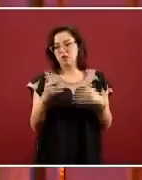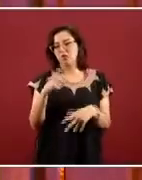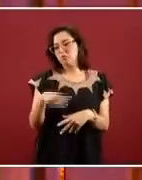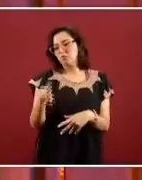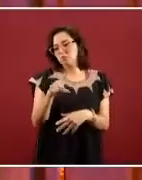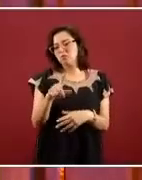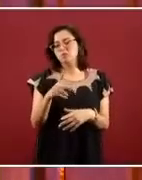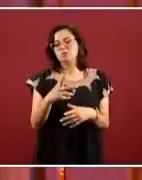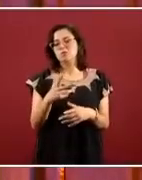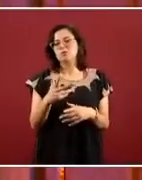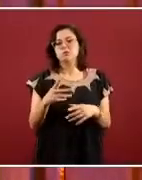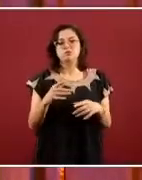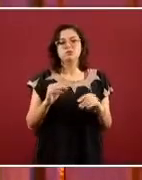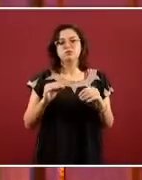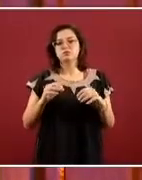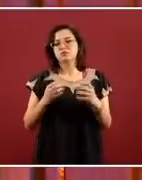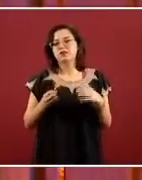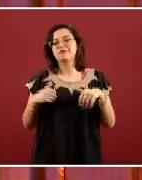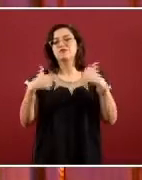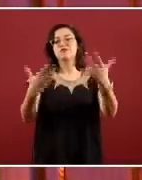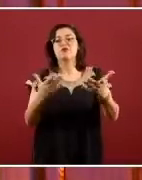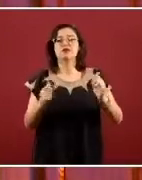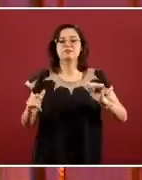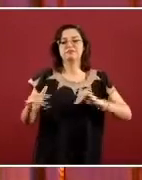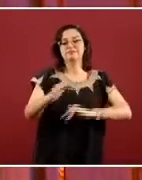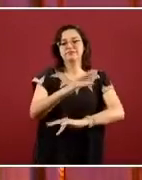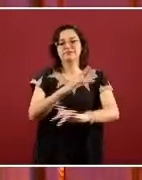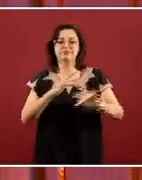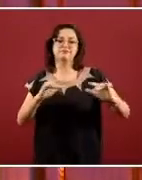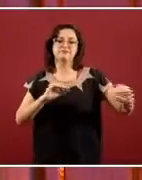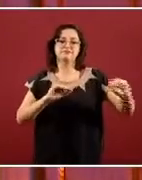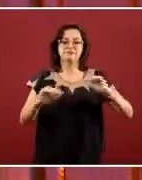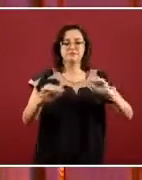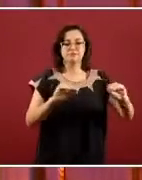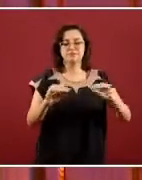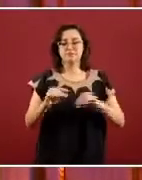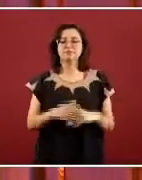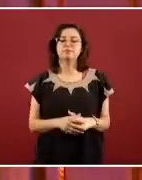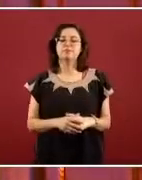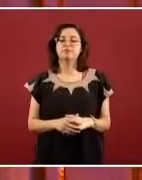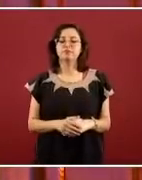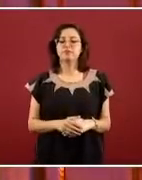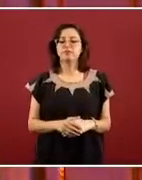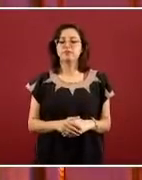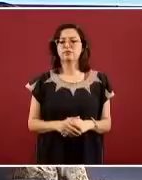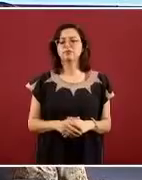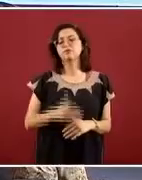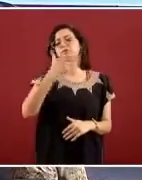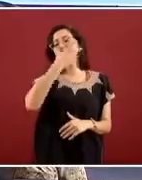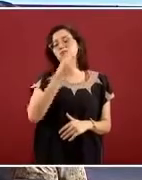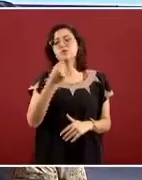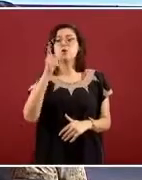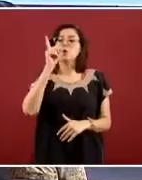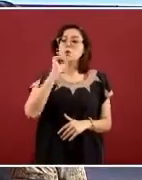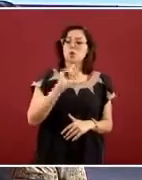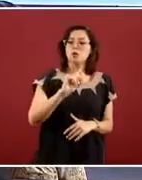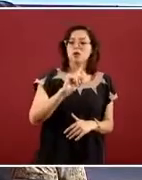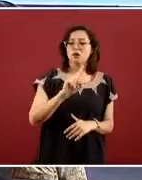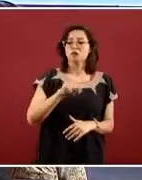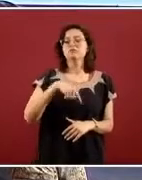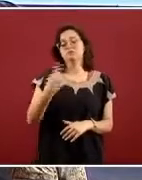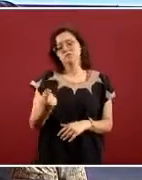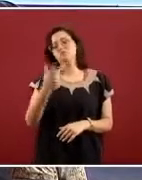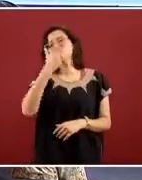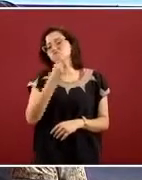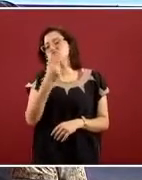mayor dinámica social de movilización. En la distribución por sexo, pues bueno, los hombres todavía